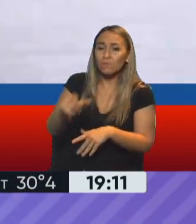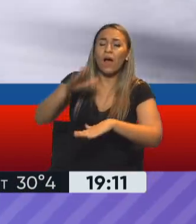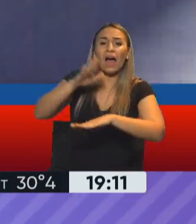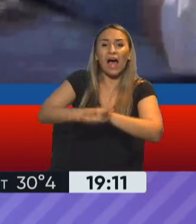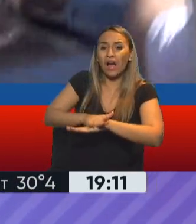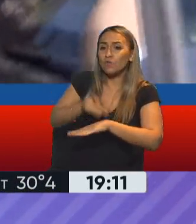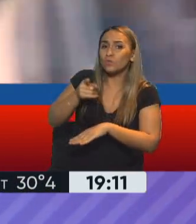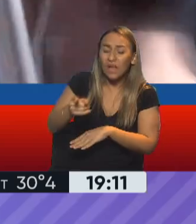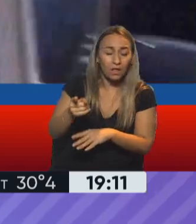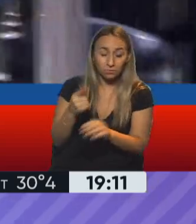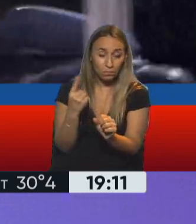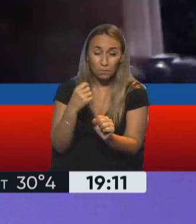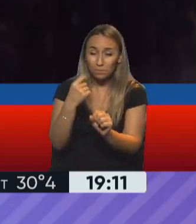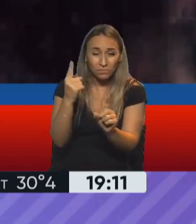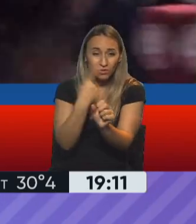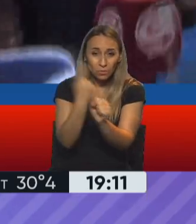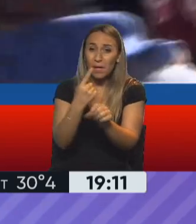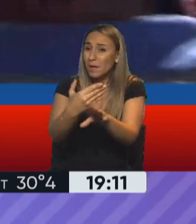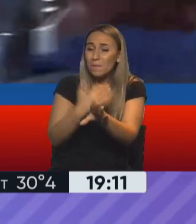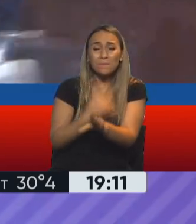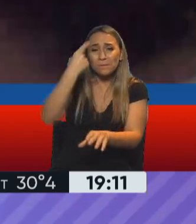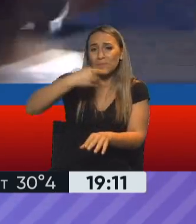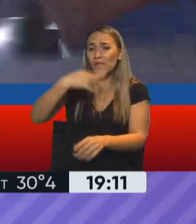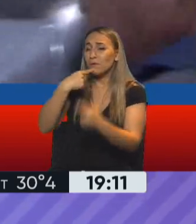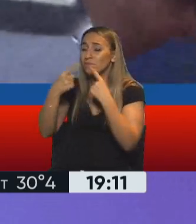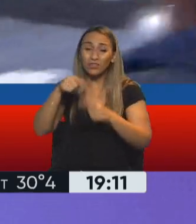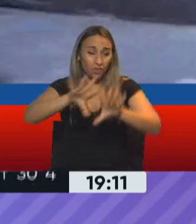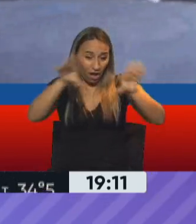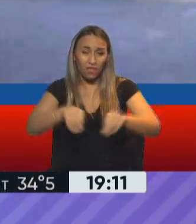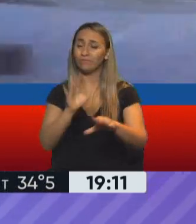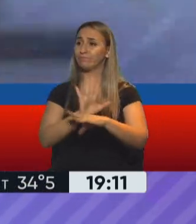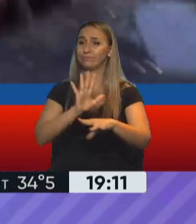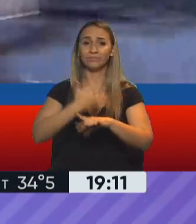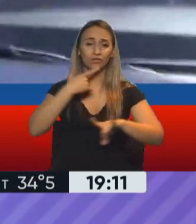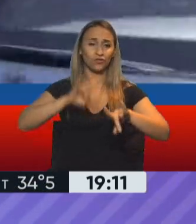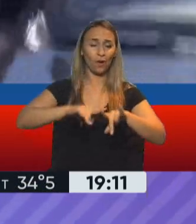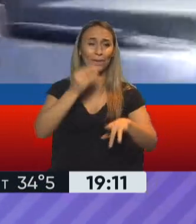porque todo esto es un show, tristemente es un show que se usa